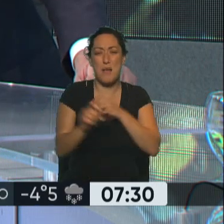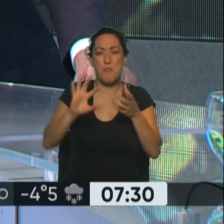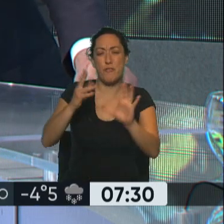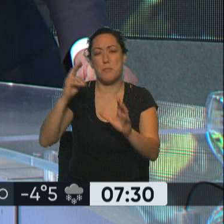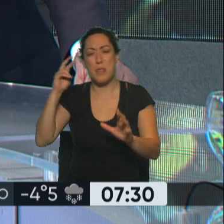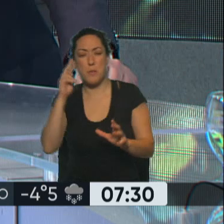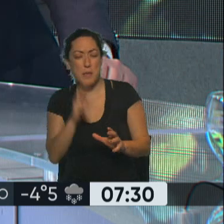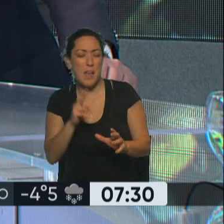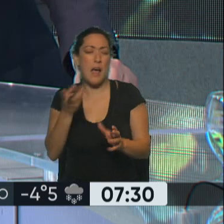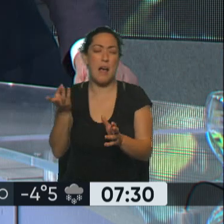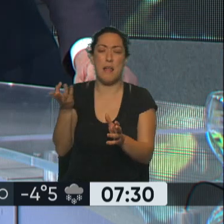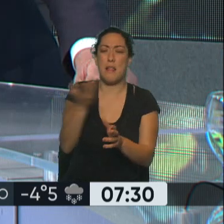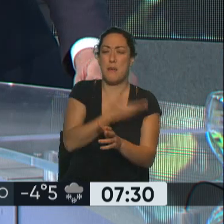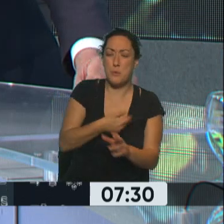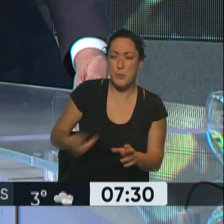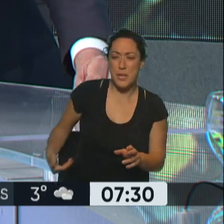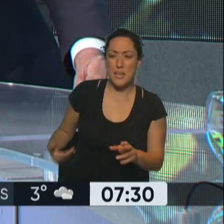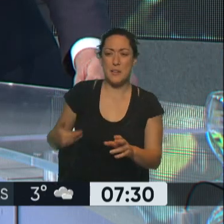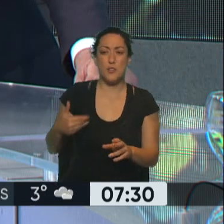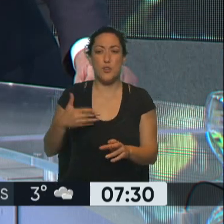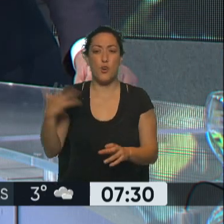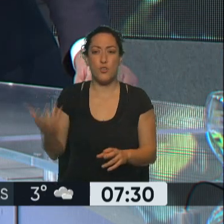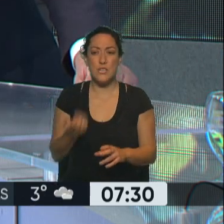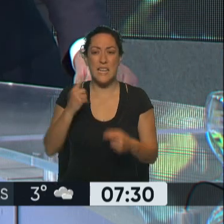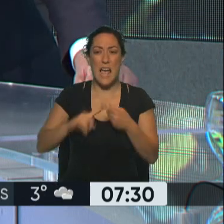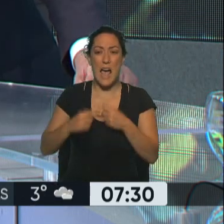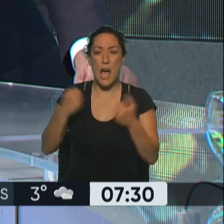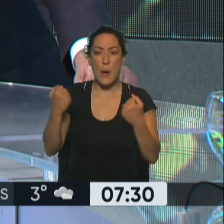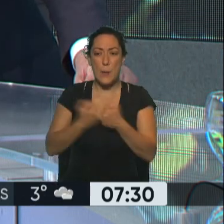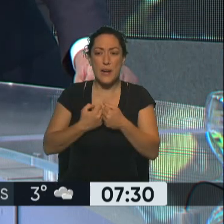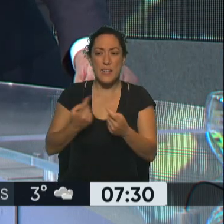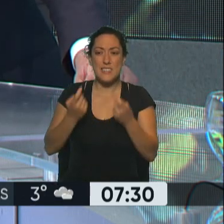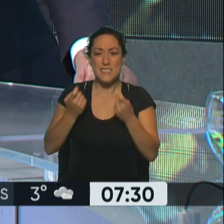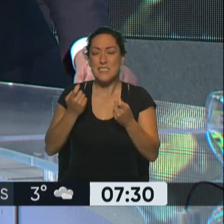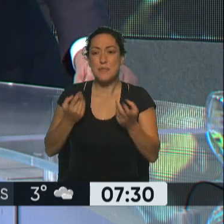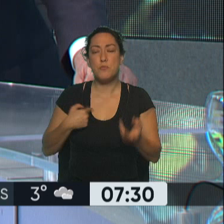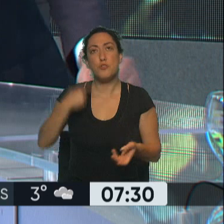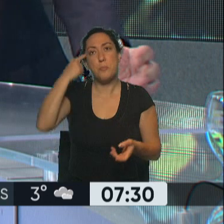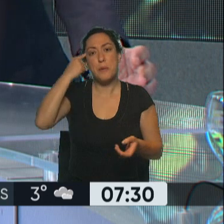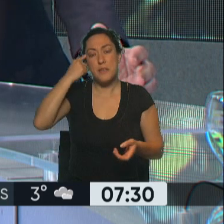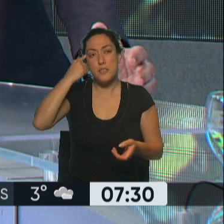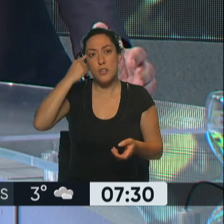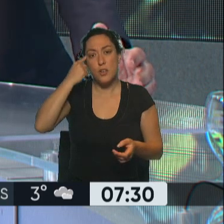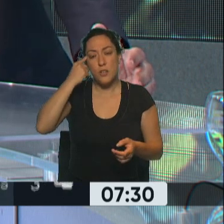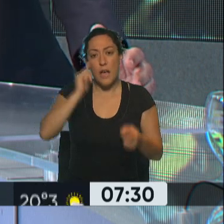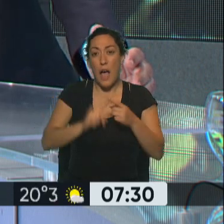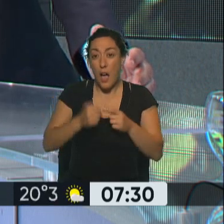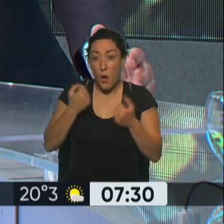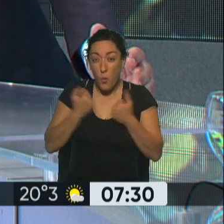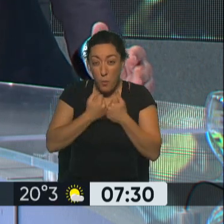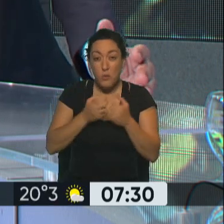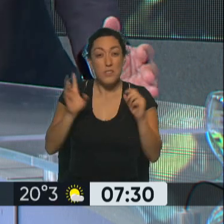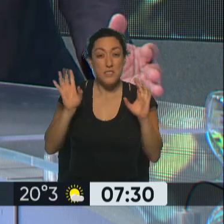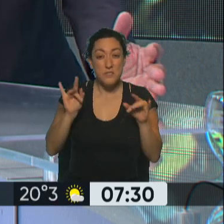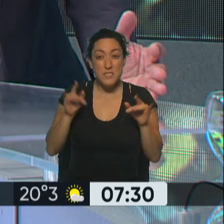para lograr ese cambio de paradigma se van a necesitar acuerdos. Y si no hay acuerdos, pues yo me imagino muy difícil que haya acuerdos